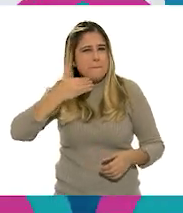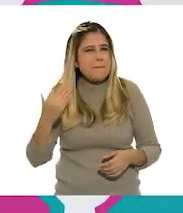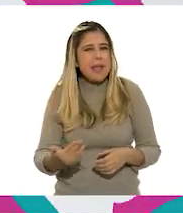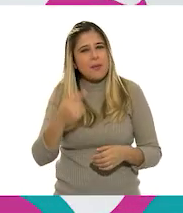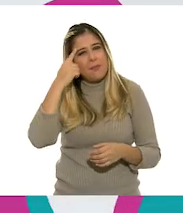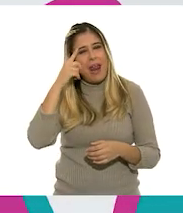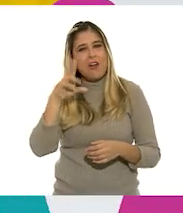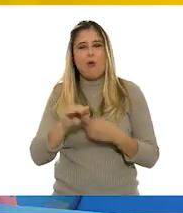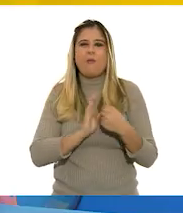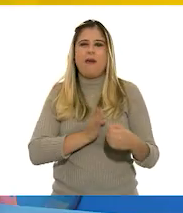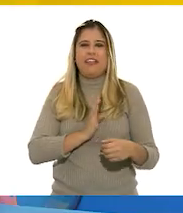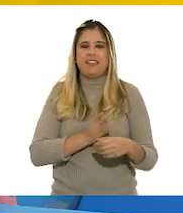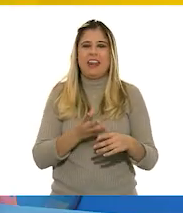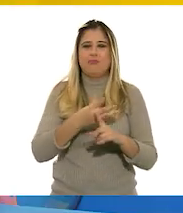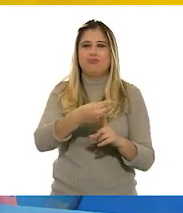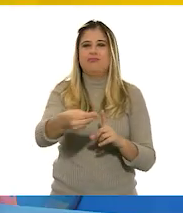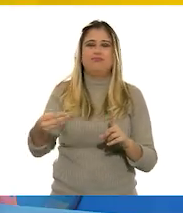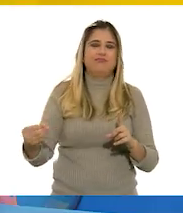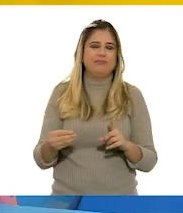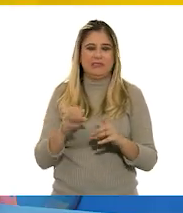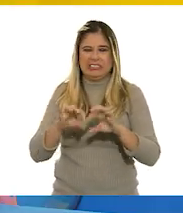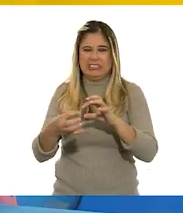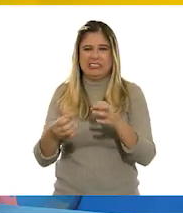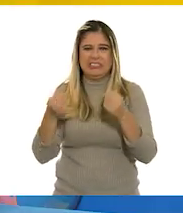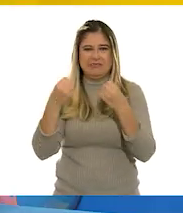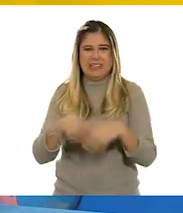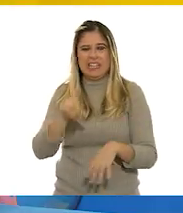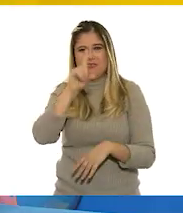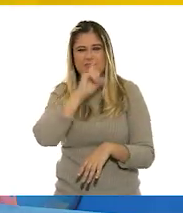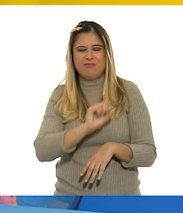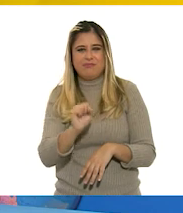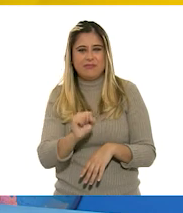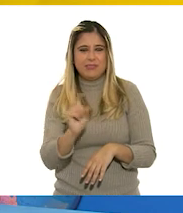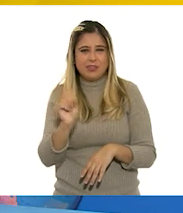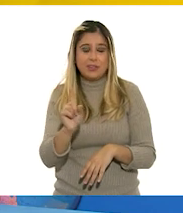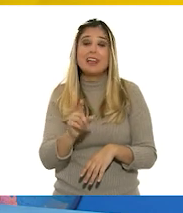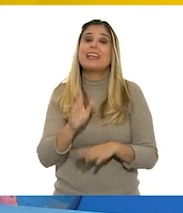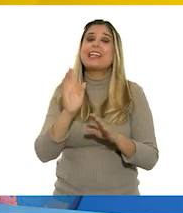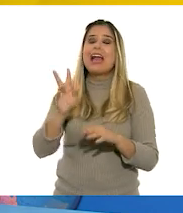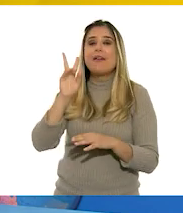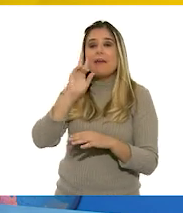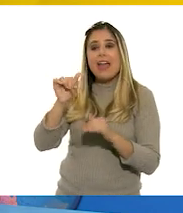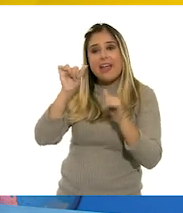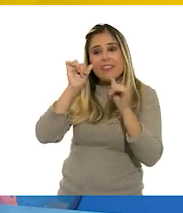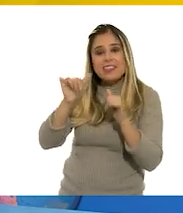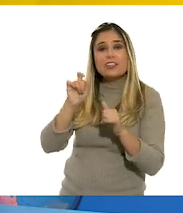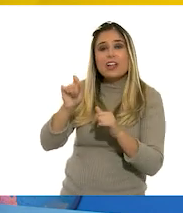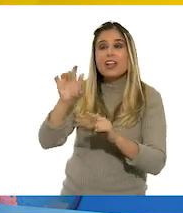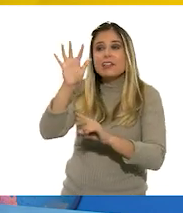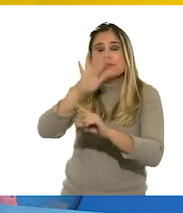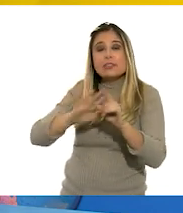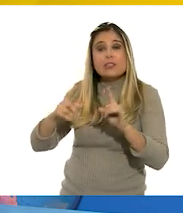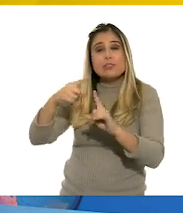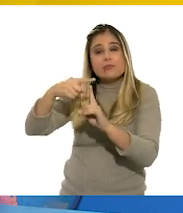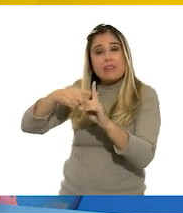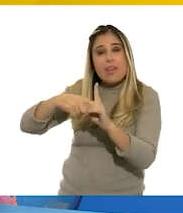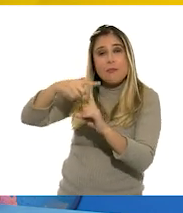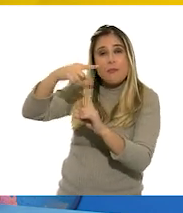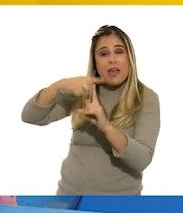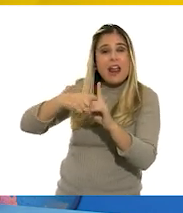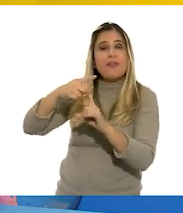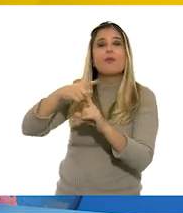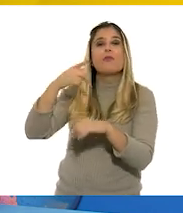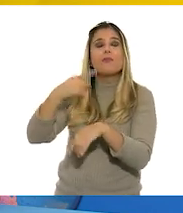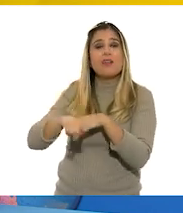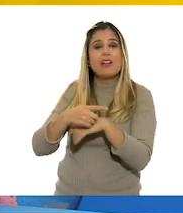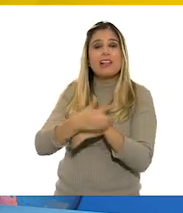lo hemos visto, entonces, donde debemos poner mucha atención es en la zona de peligro de temperatura, que recordemos